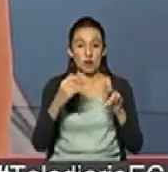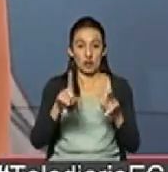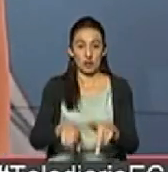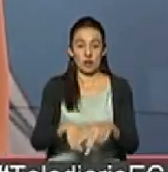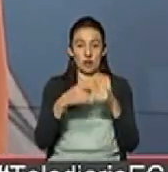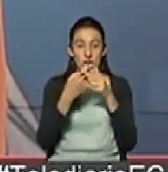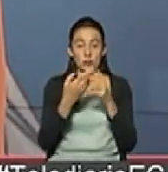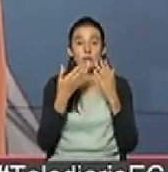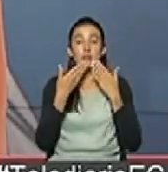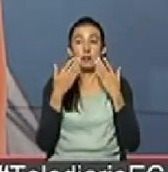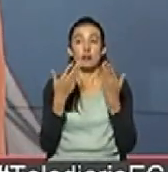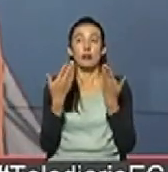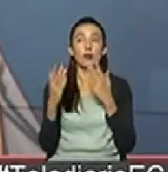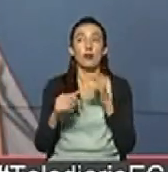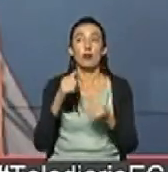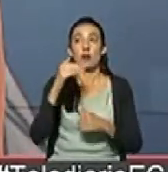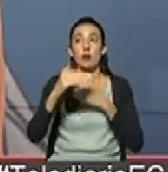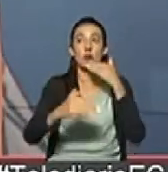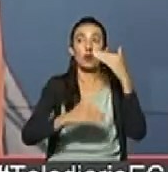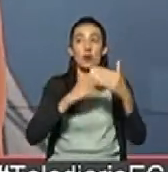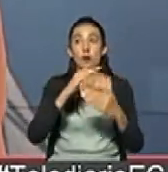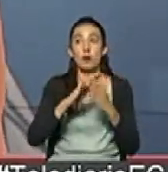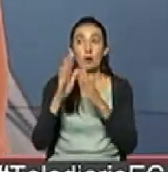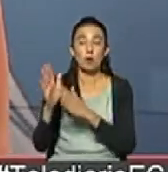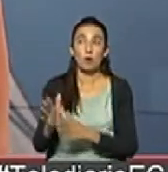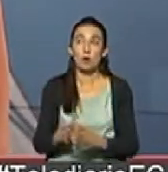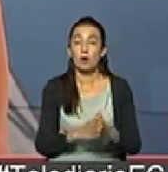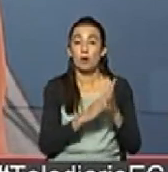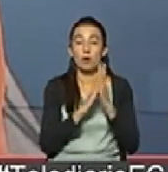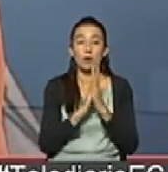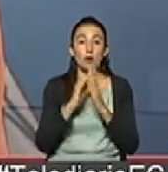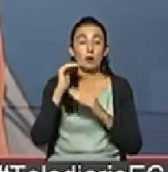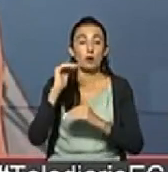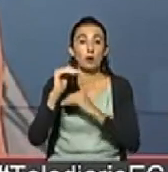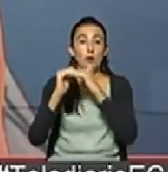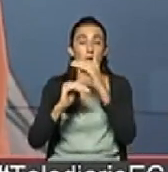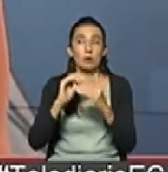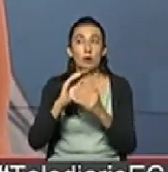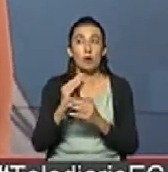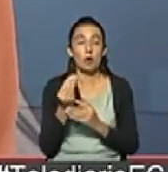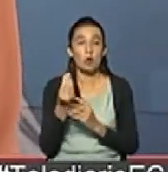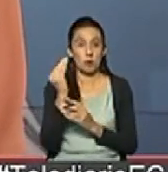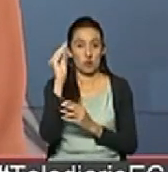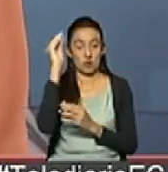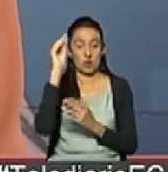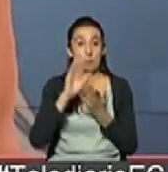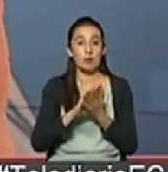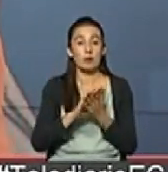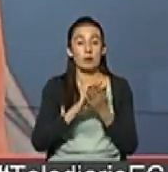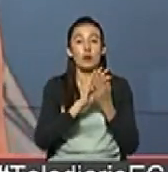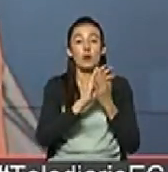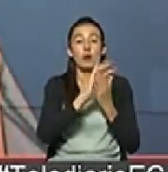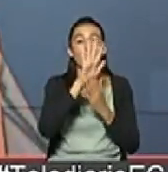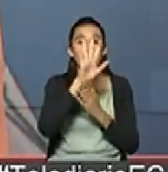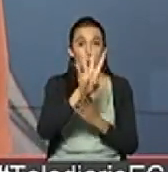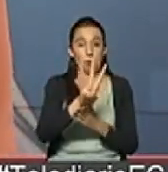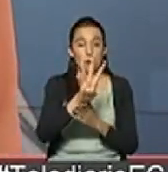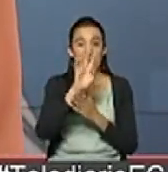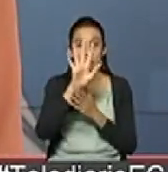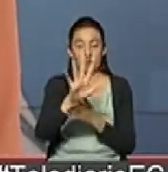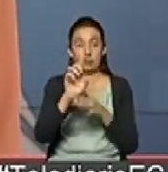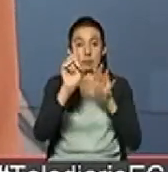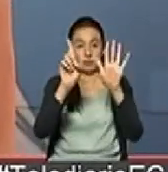escolar e inician en este calendario escalonado los chicos de bachillerato. ¿Qué es importante que los padres de